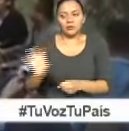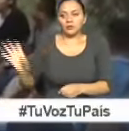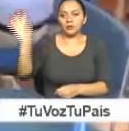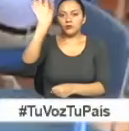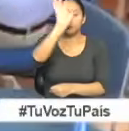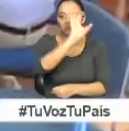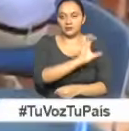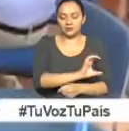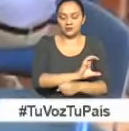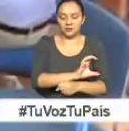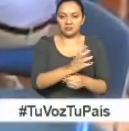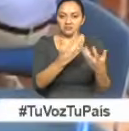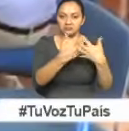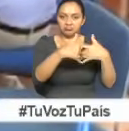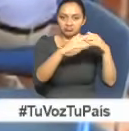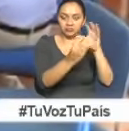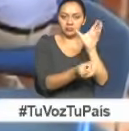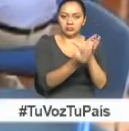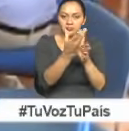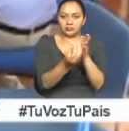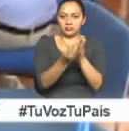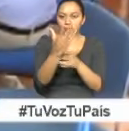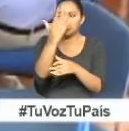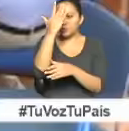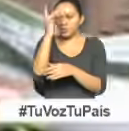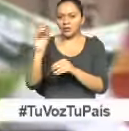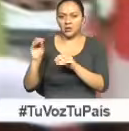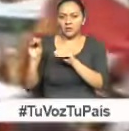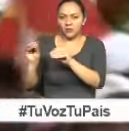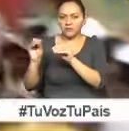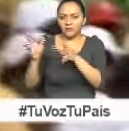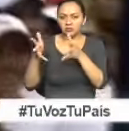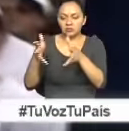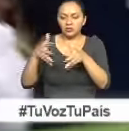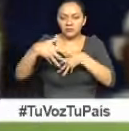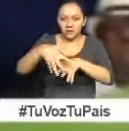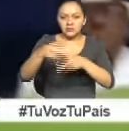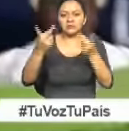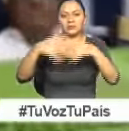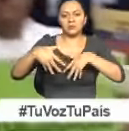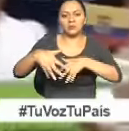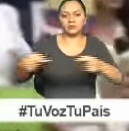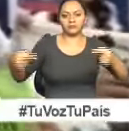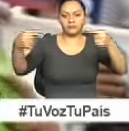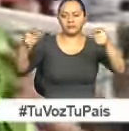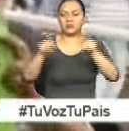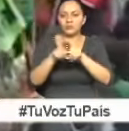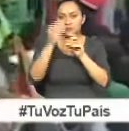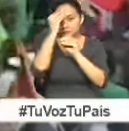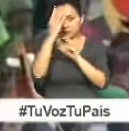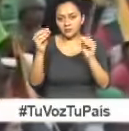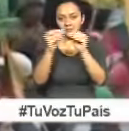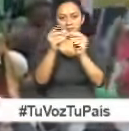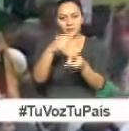centrales provinciales ante movilizaciones de la Unión Nacional de Educadores. Ampliaremos esta información en unos